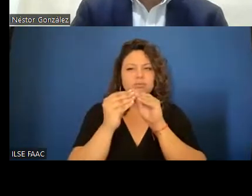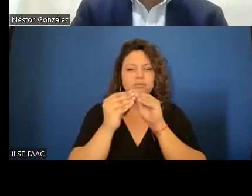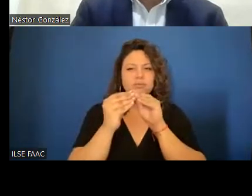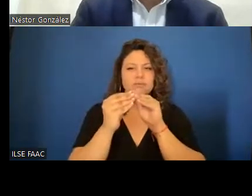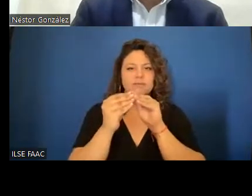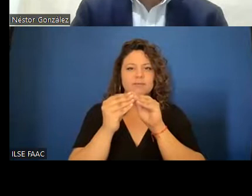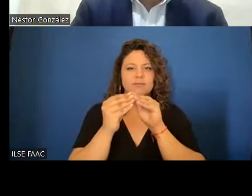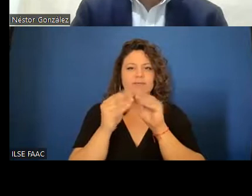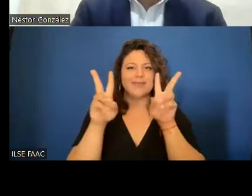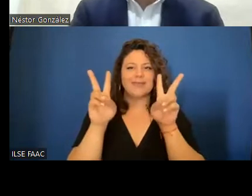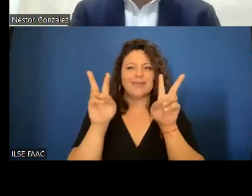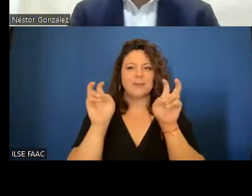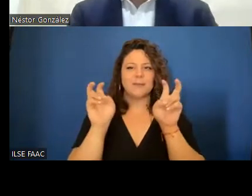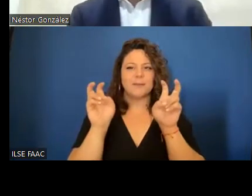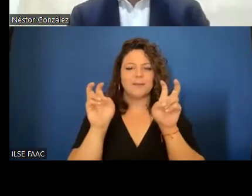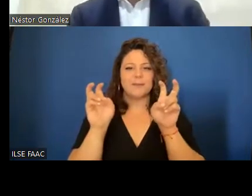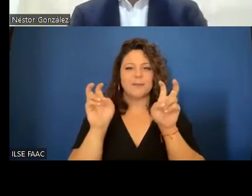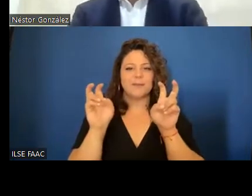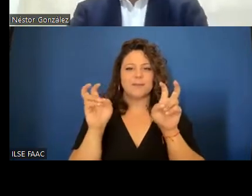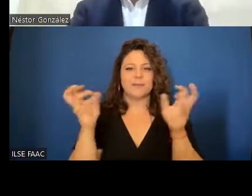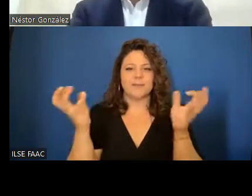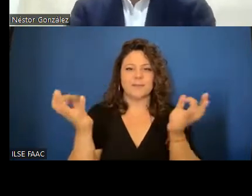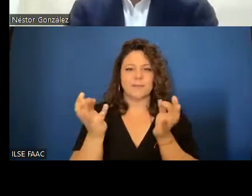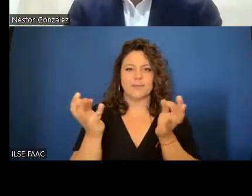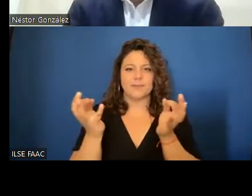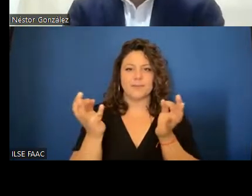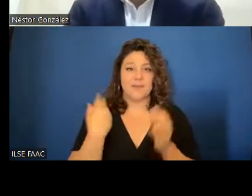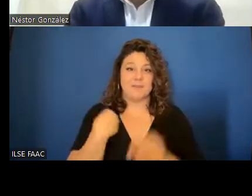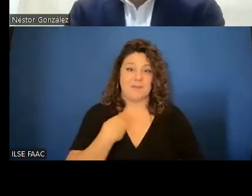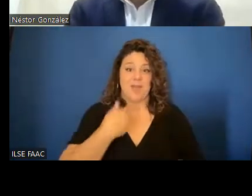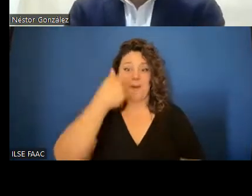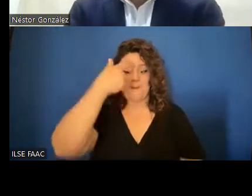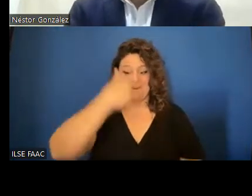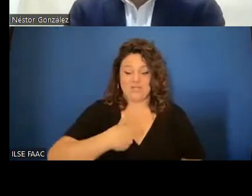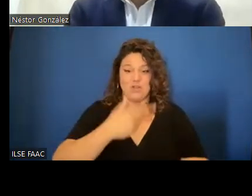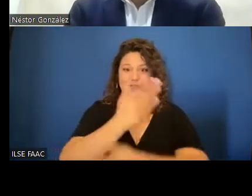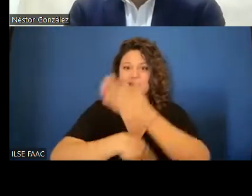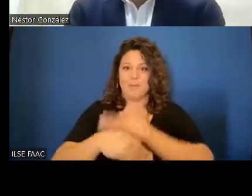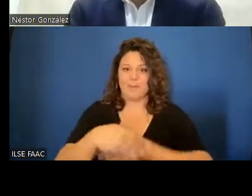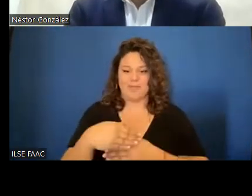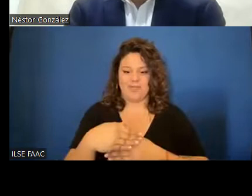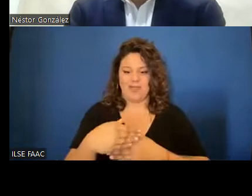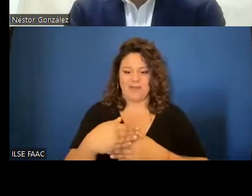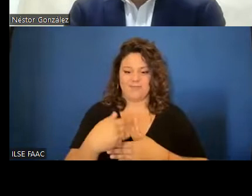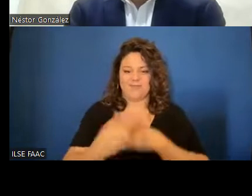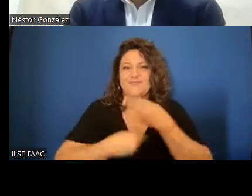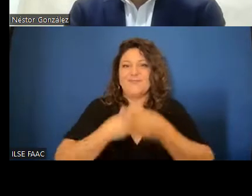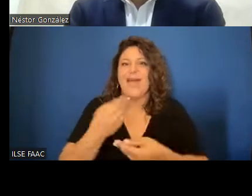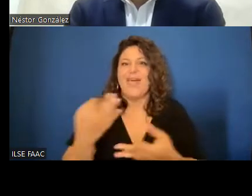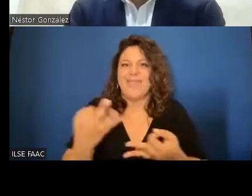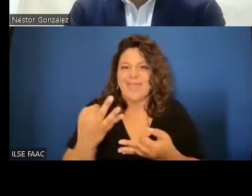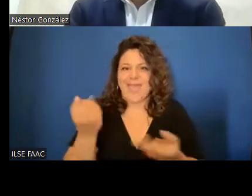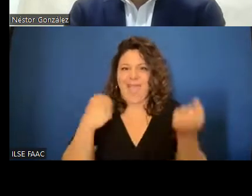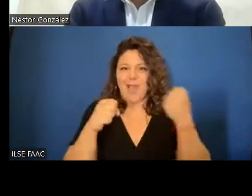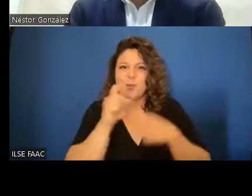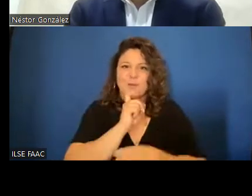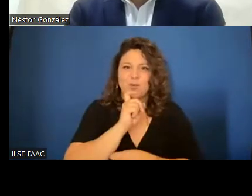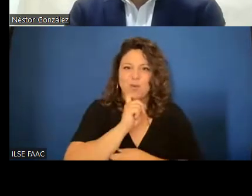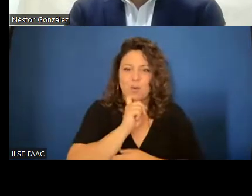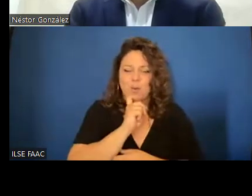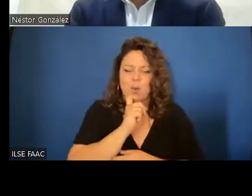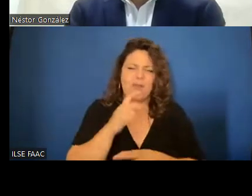tecnología y ahora es obligatorio prácticamente para acudir a cualquier servicio médico concertar una cita con las aplicaciones que